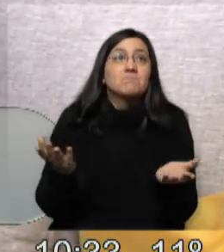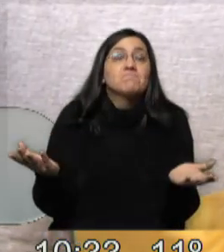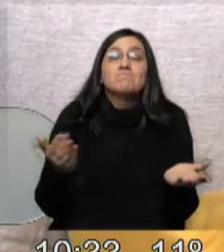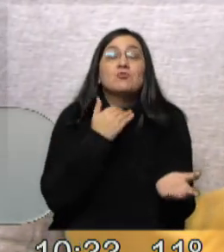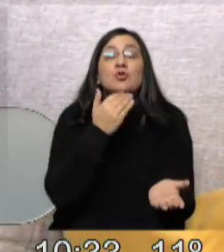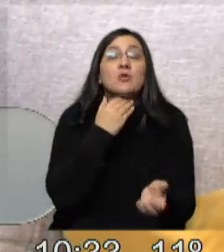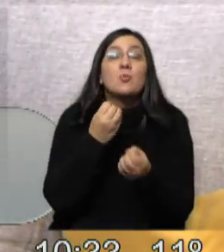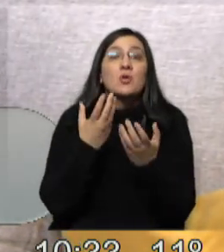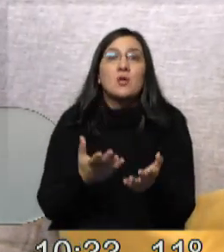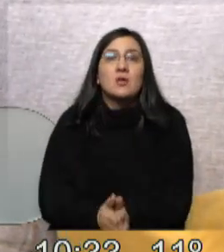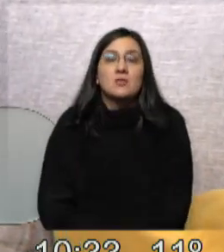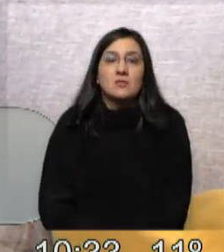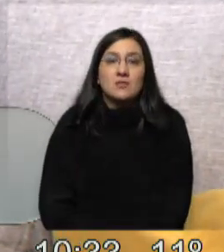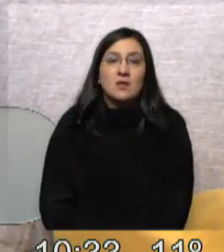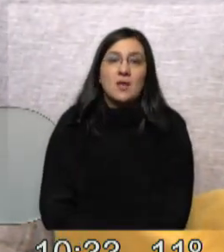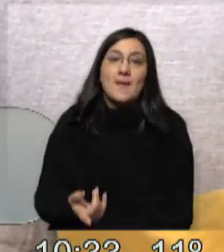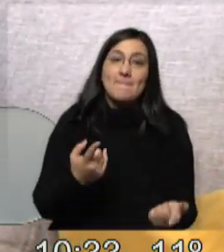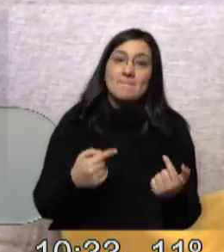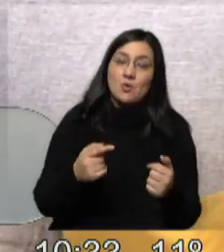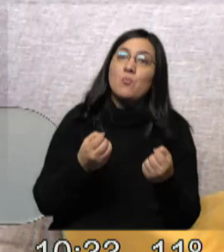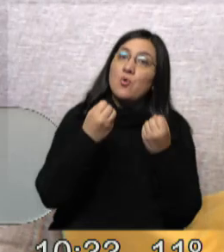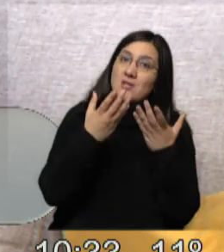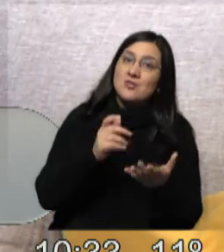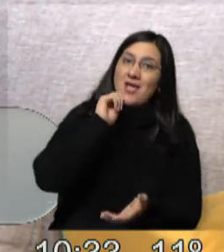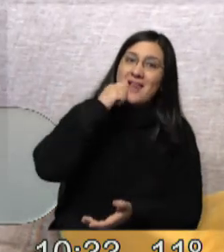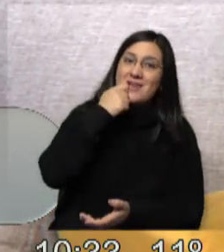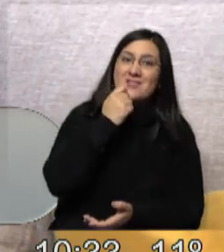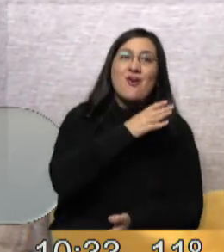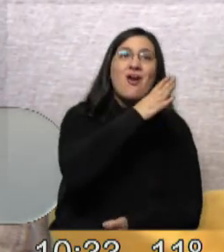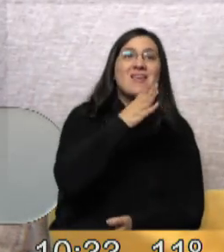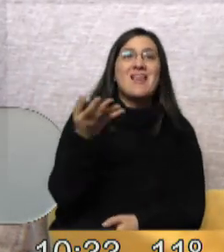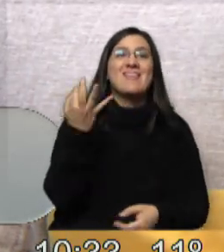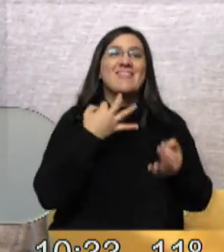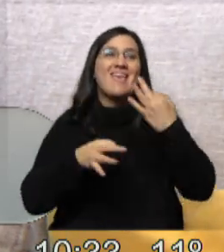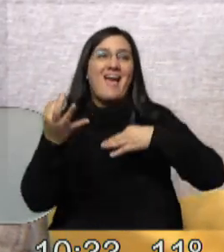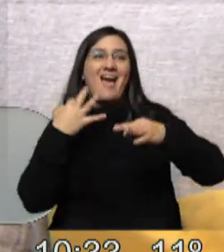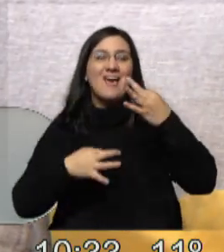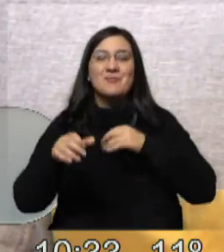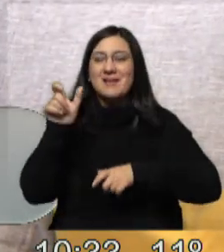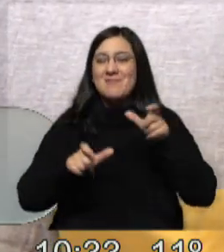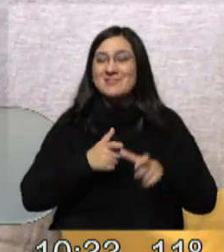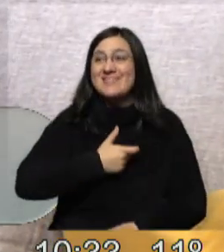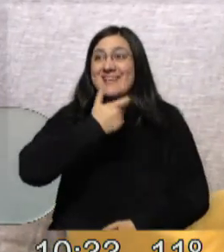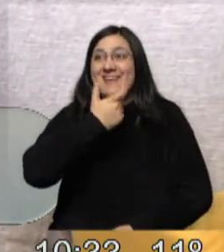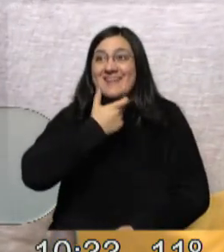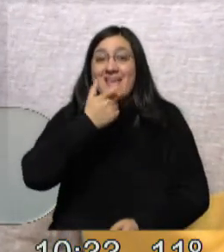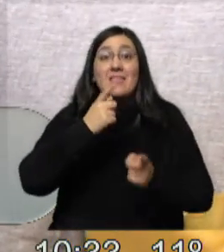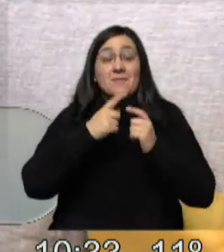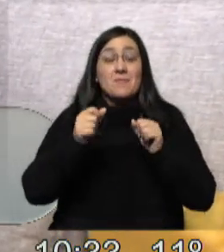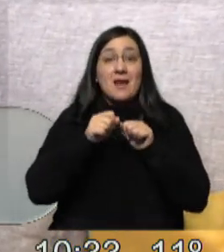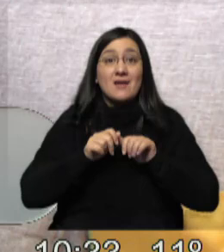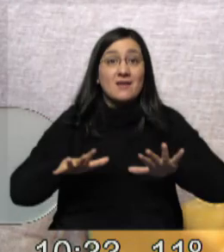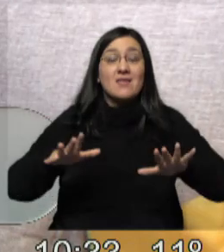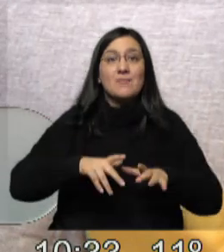no sé. Pero bueno, por eso es lindo hacer reír a la gente desde el teatro, desde a veces las redes,